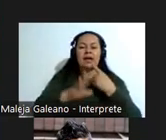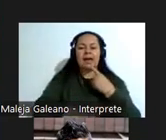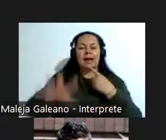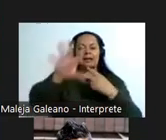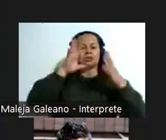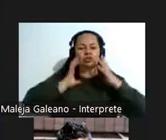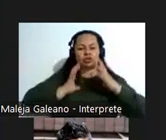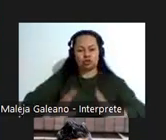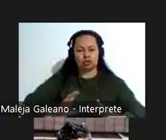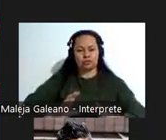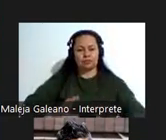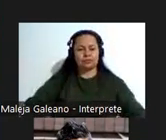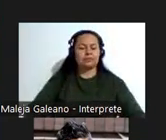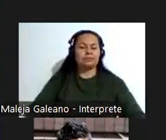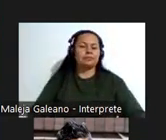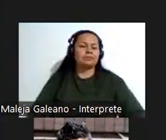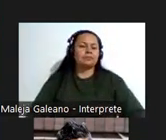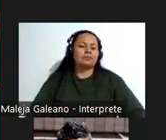corporal.